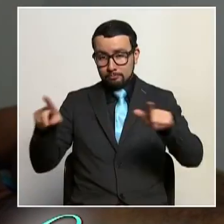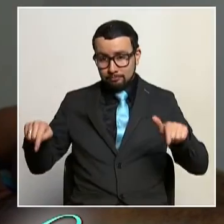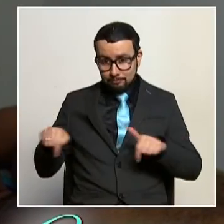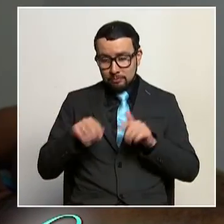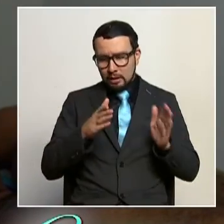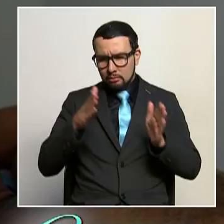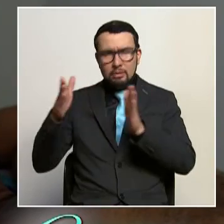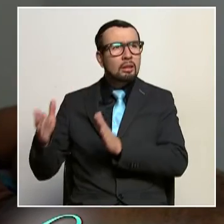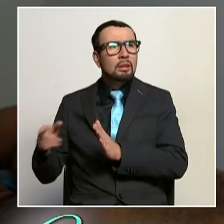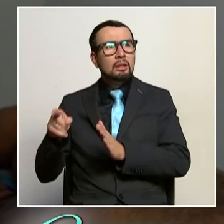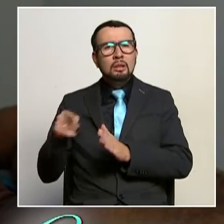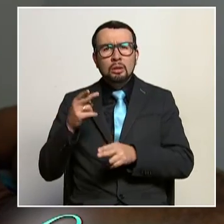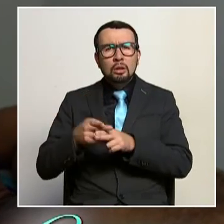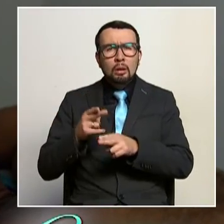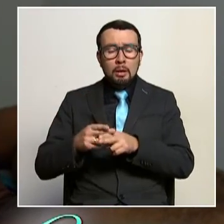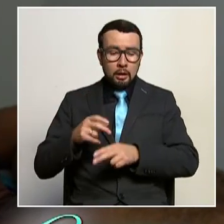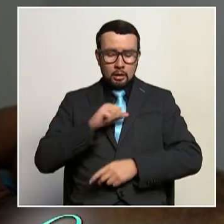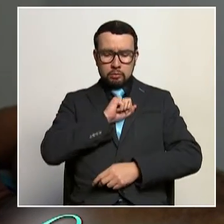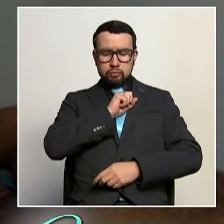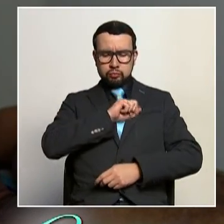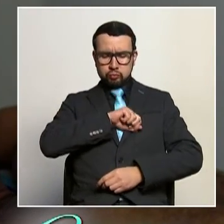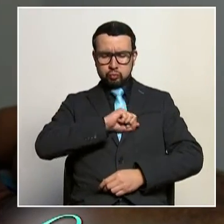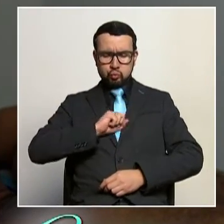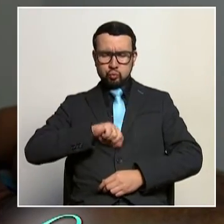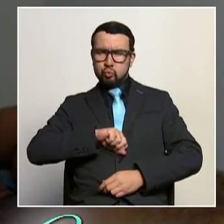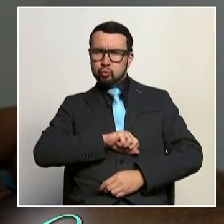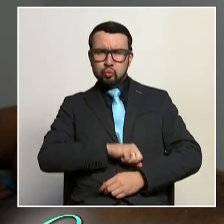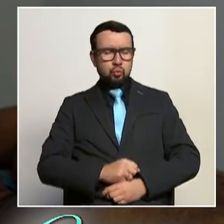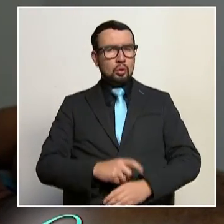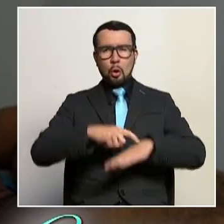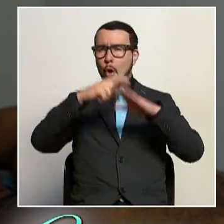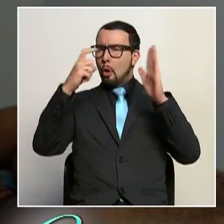llamamos barrido ecográfico preventivo o